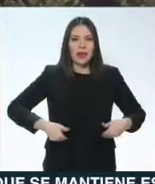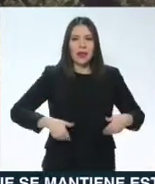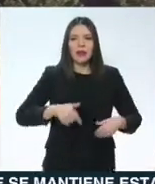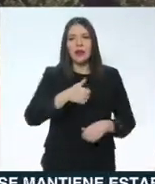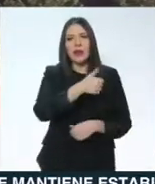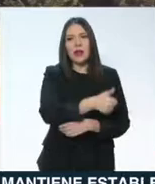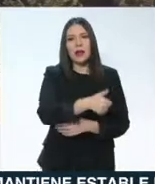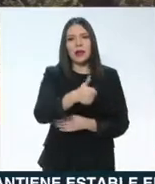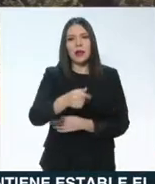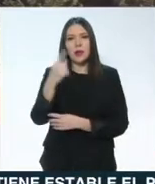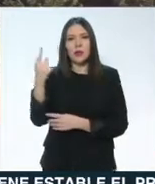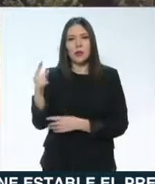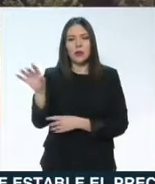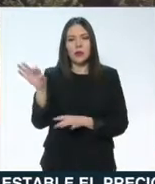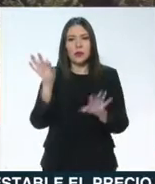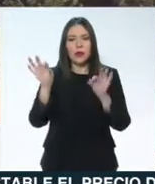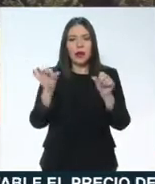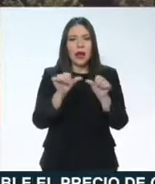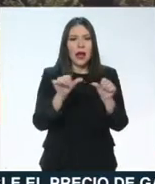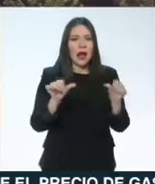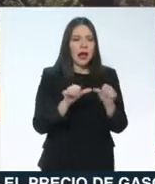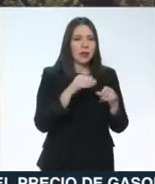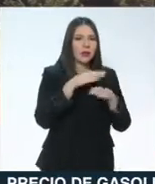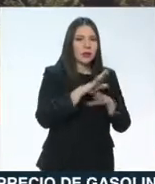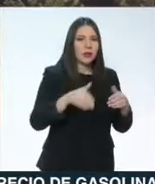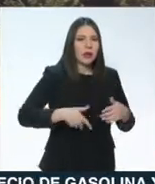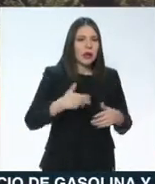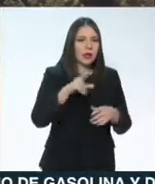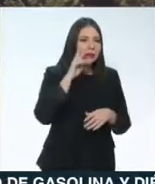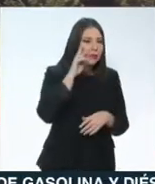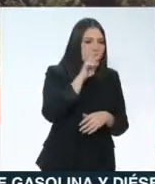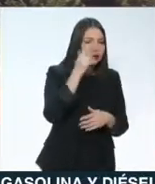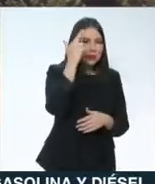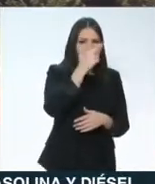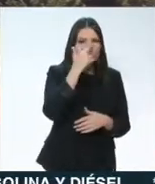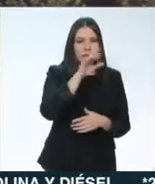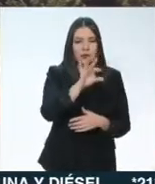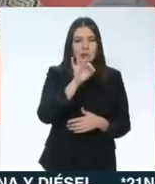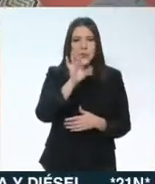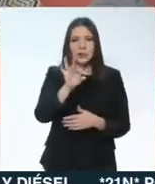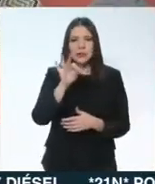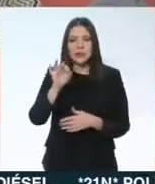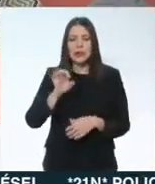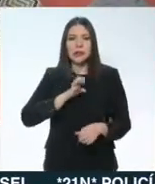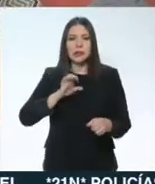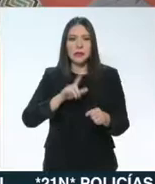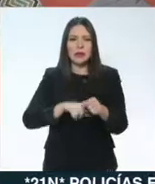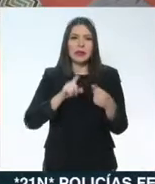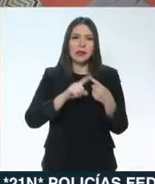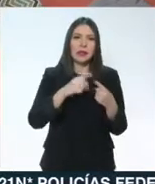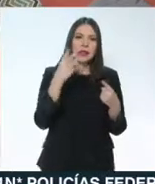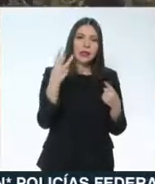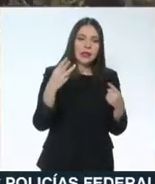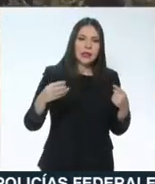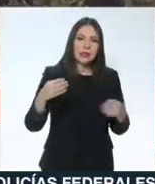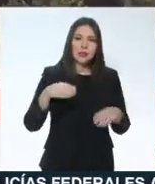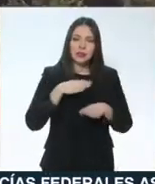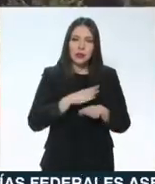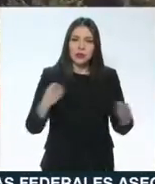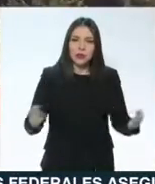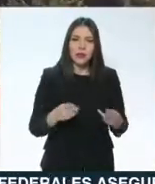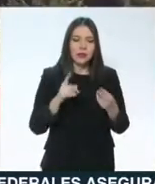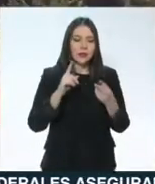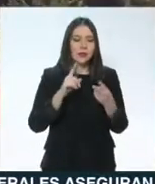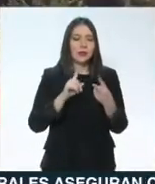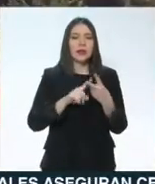cada una de las áreas de las artes escénicas. Entonces tenemos 3 especialistas de danza, 3 especialistas de teatro, 3 especialistas de